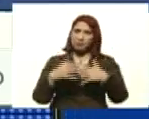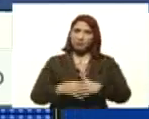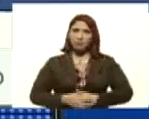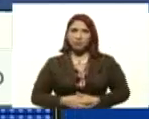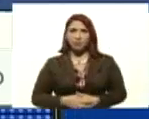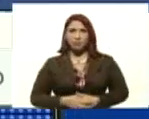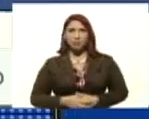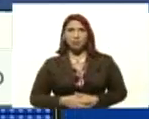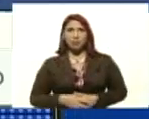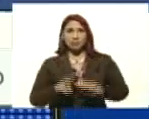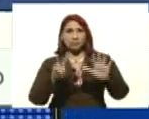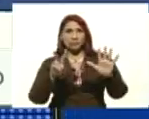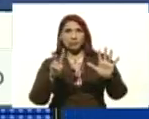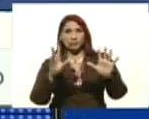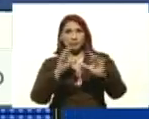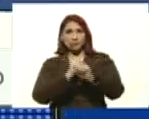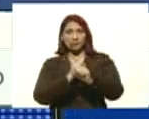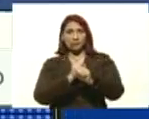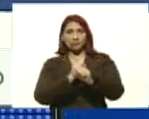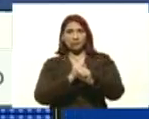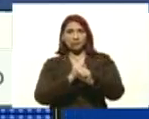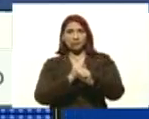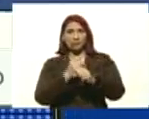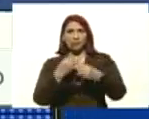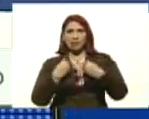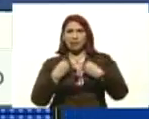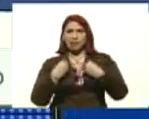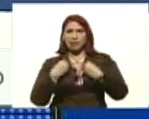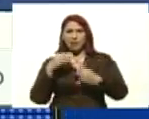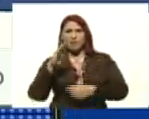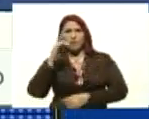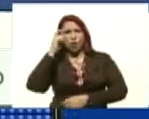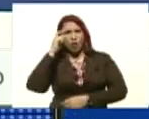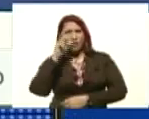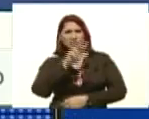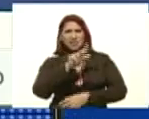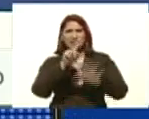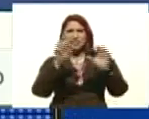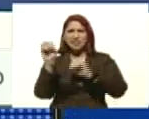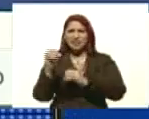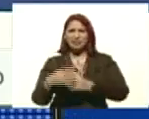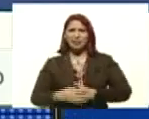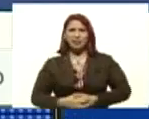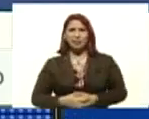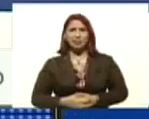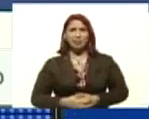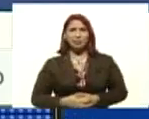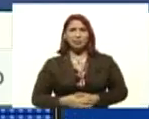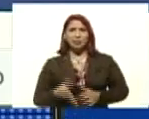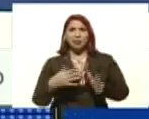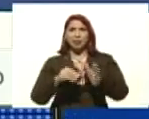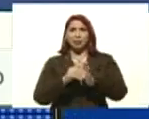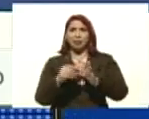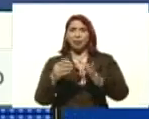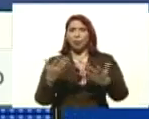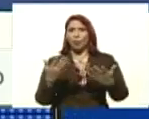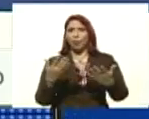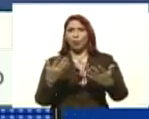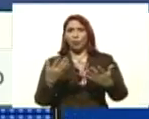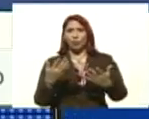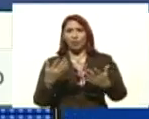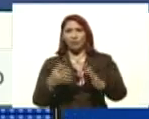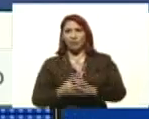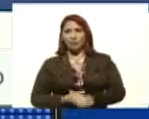Nos dieron las 7, ¿vale? ¿Y qué es de la vida de Boris y 360? Volví a sabotear a